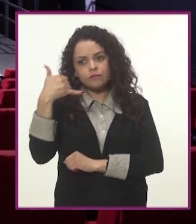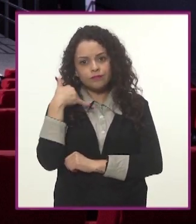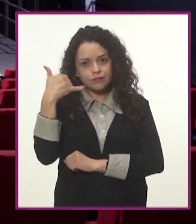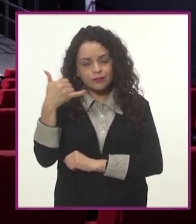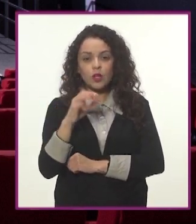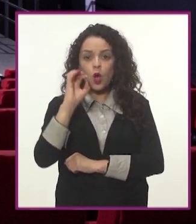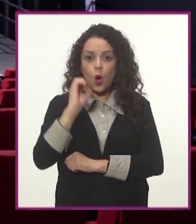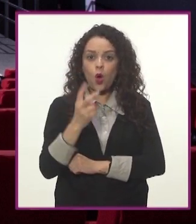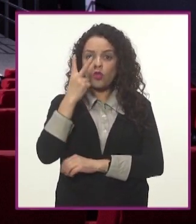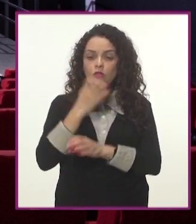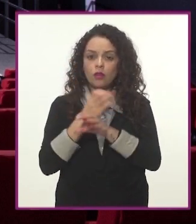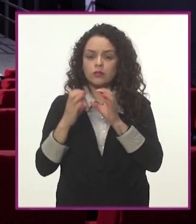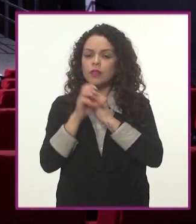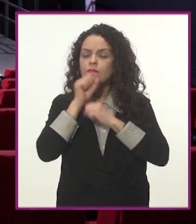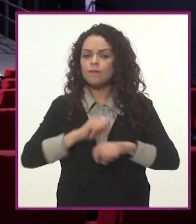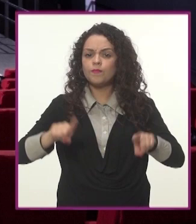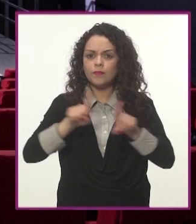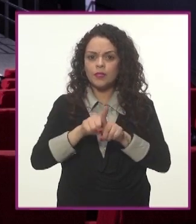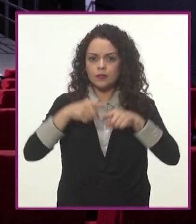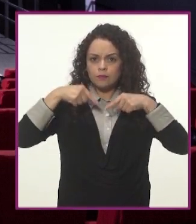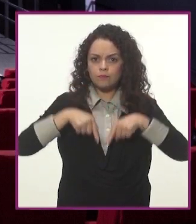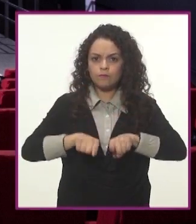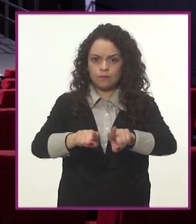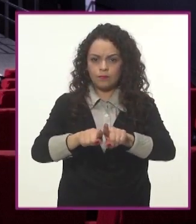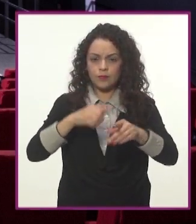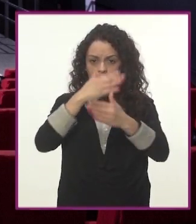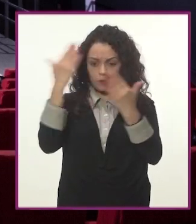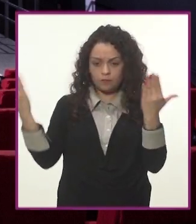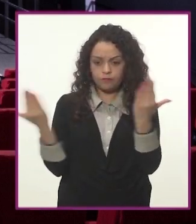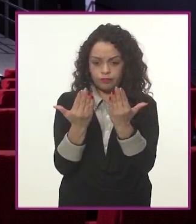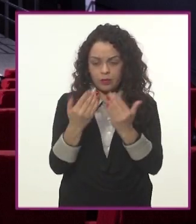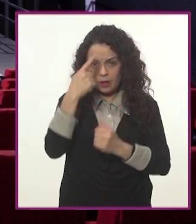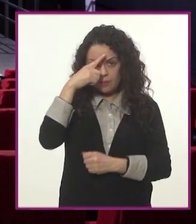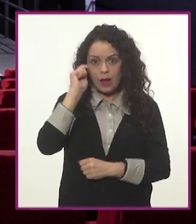al mismo tiempo y las montamos seguidas para crear suspenso.